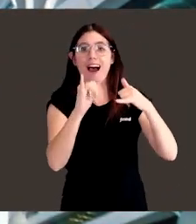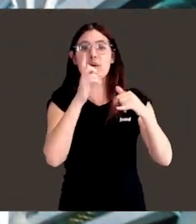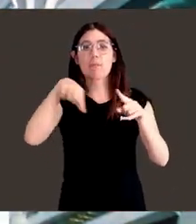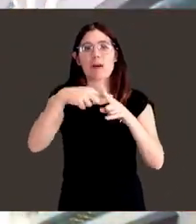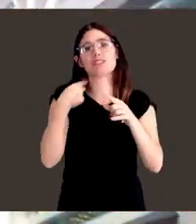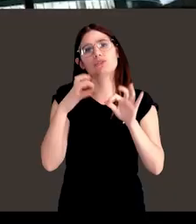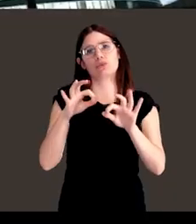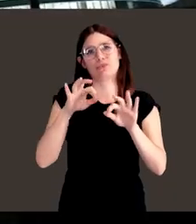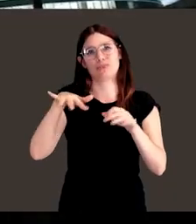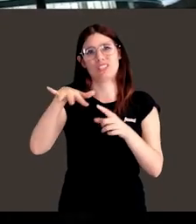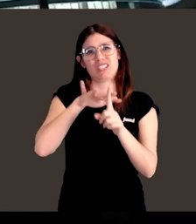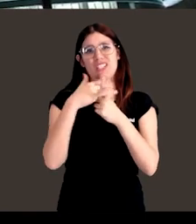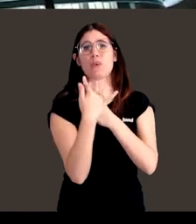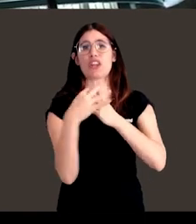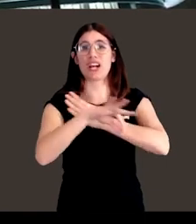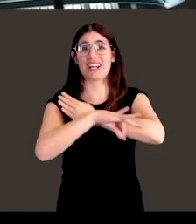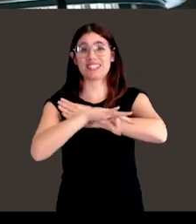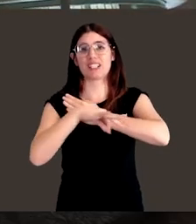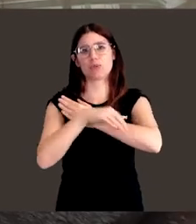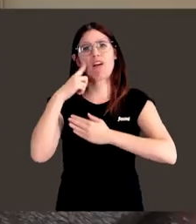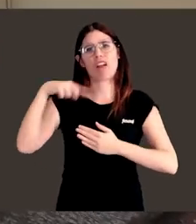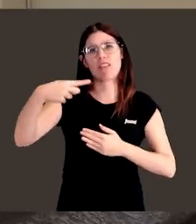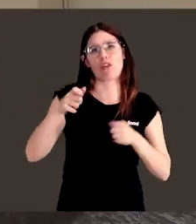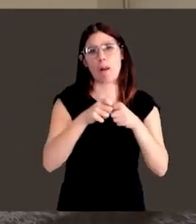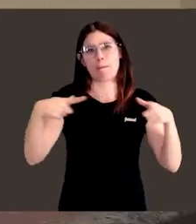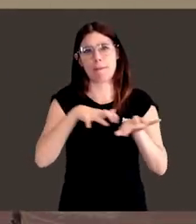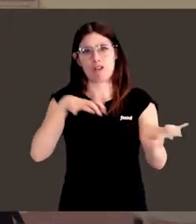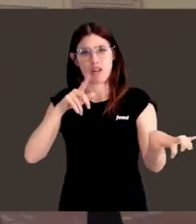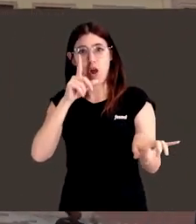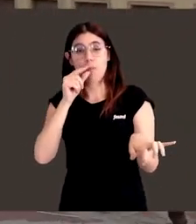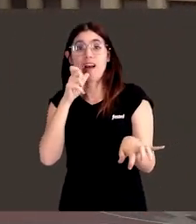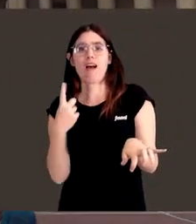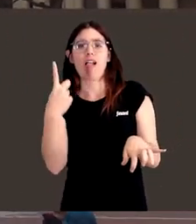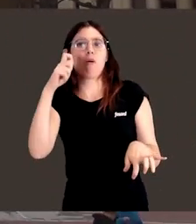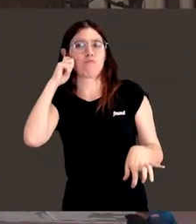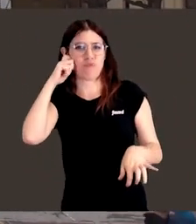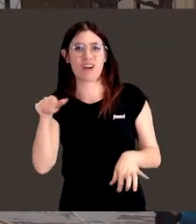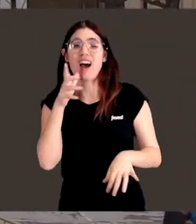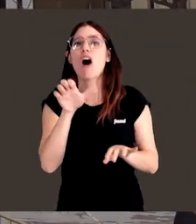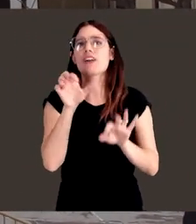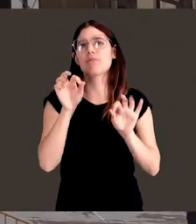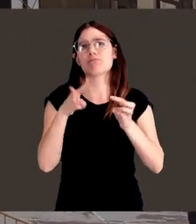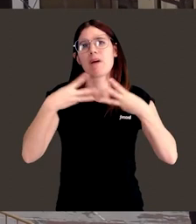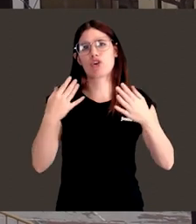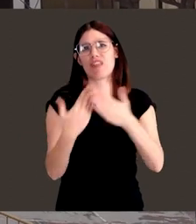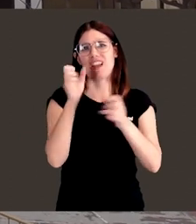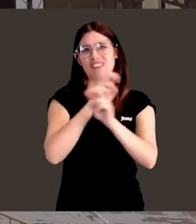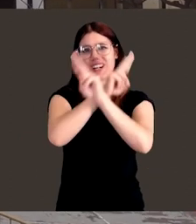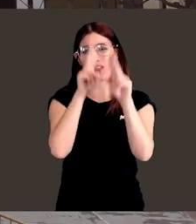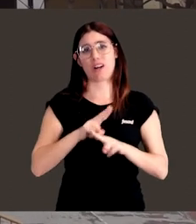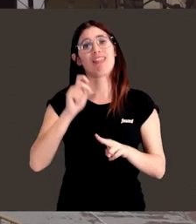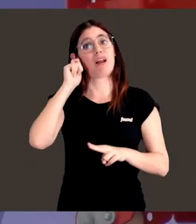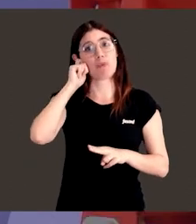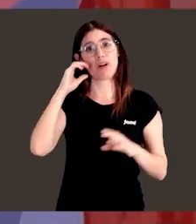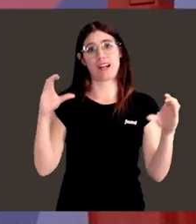el panorama arquitectónico internacional tradicionalmente ocupado por hombres ahora en el marco del día internacional de la mujer y la niña en la ciencia la